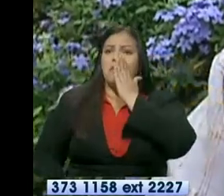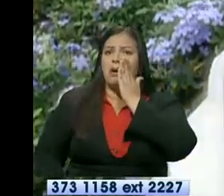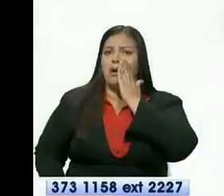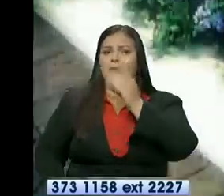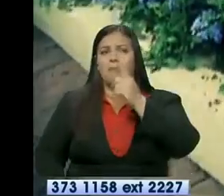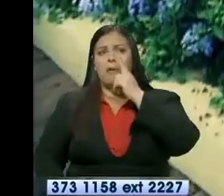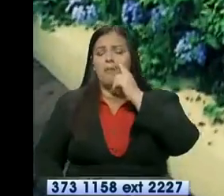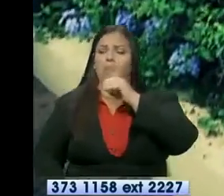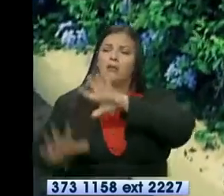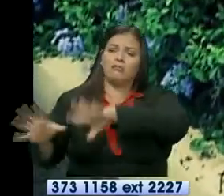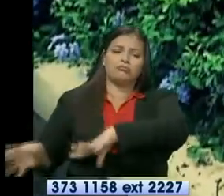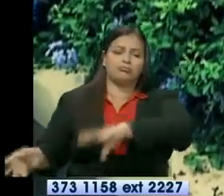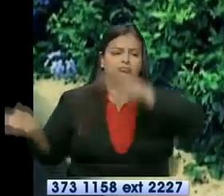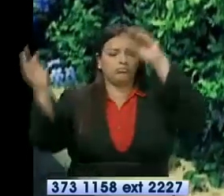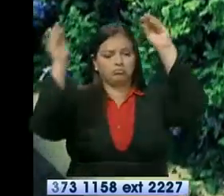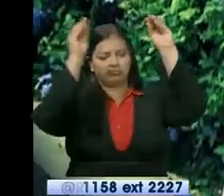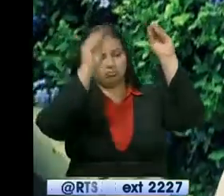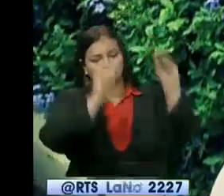solas.